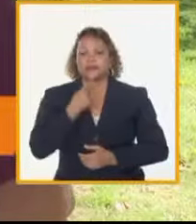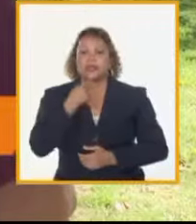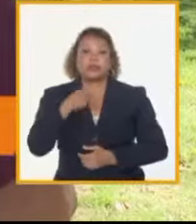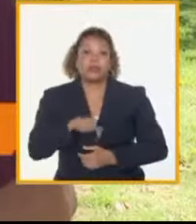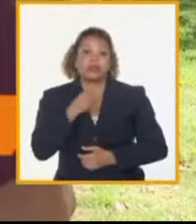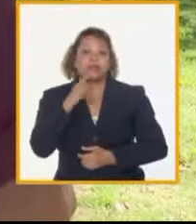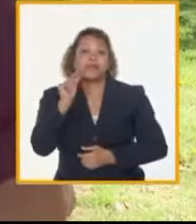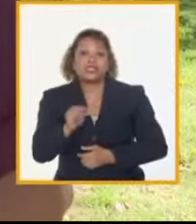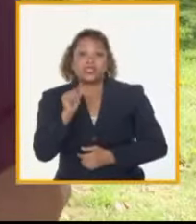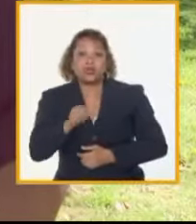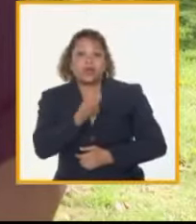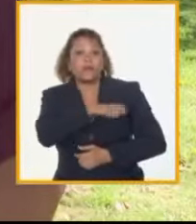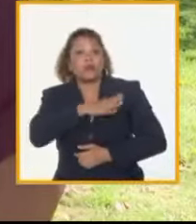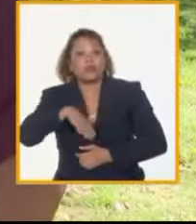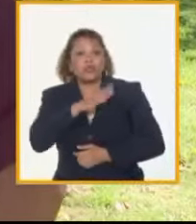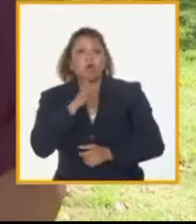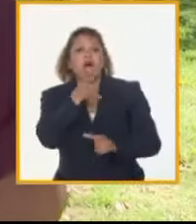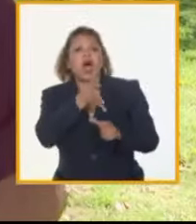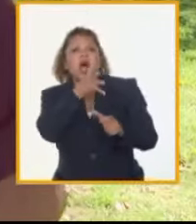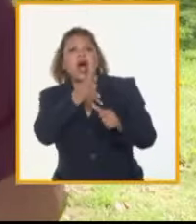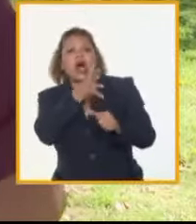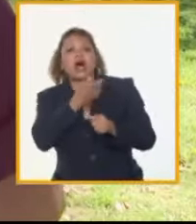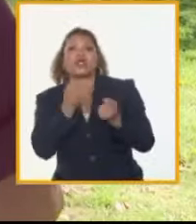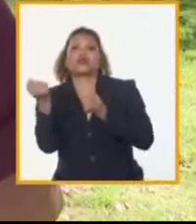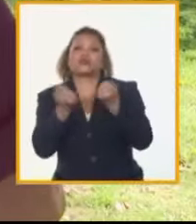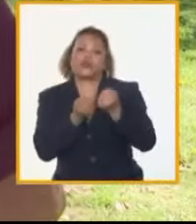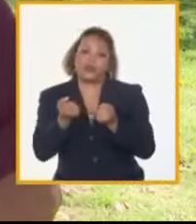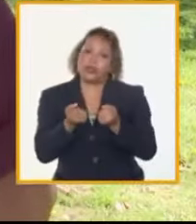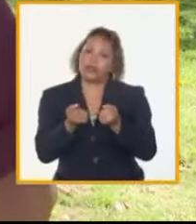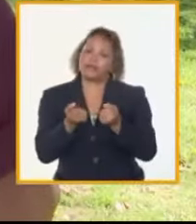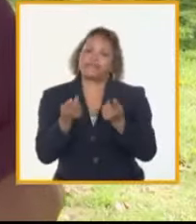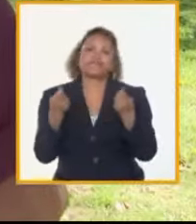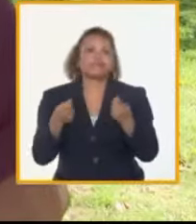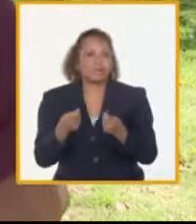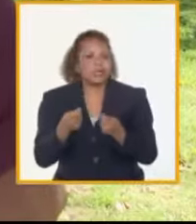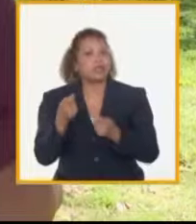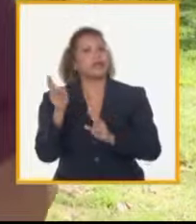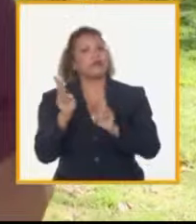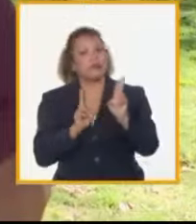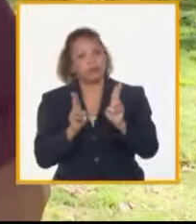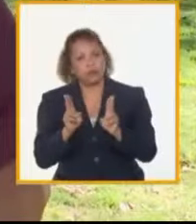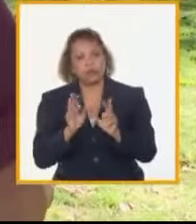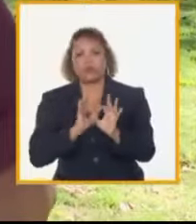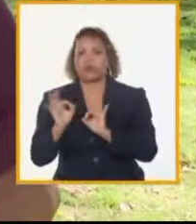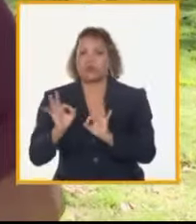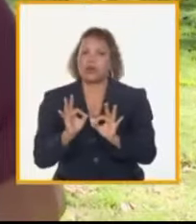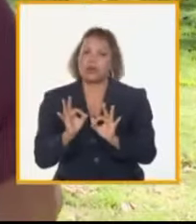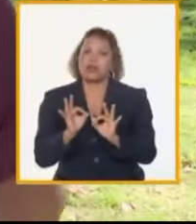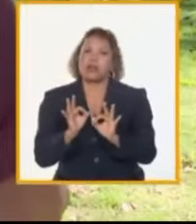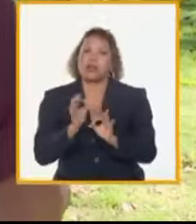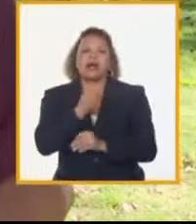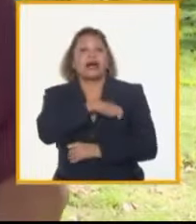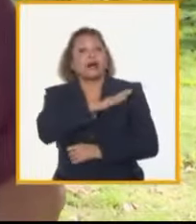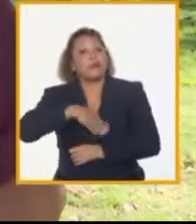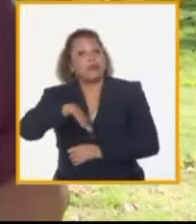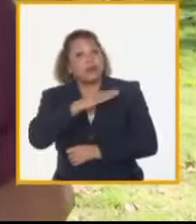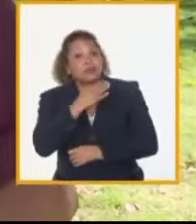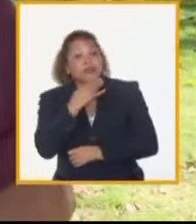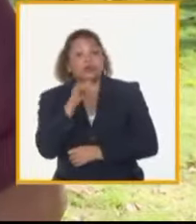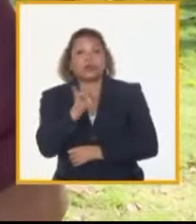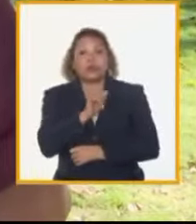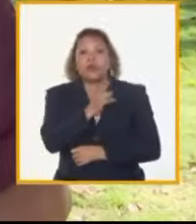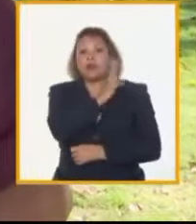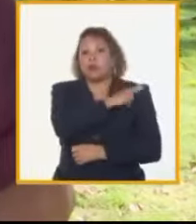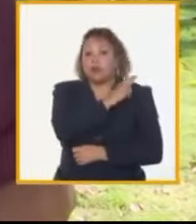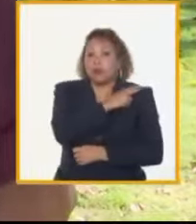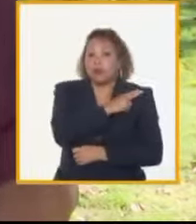choferes con este tema. Creo que debemos todos poner de nuestra parte, tanto la población como los directivos y los